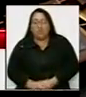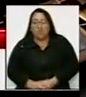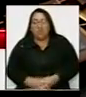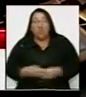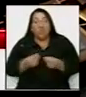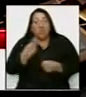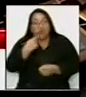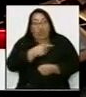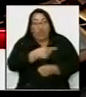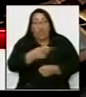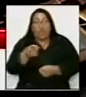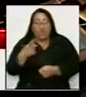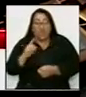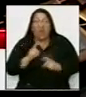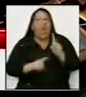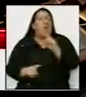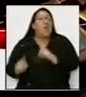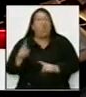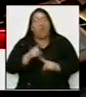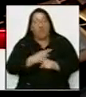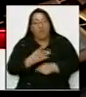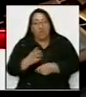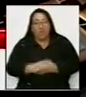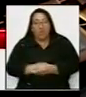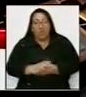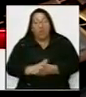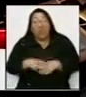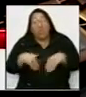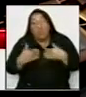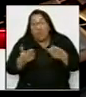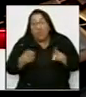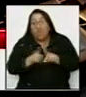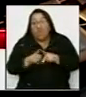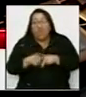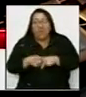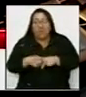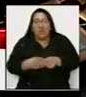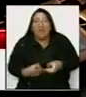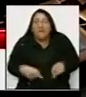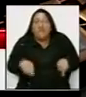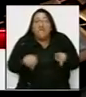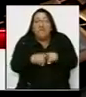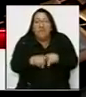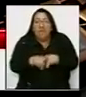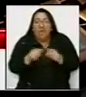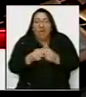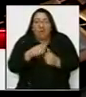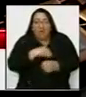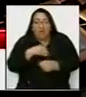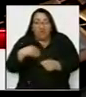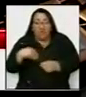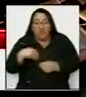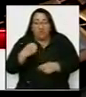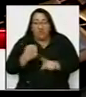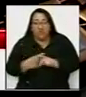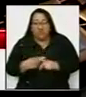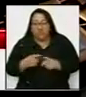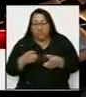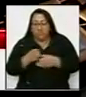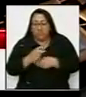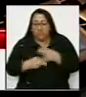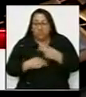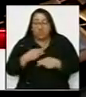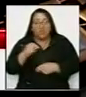de ellos o alguno de ellos podría haber estado en complicidad con los miembros del ex Consejo Nacional